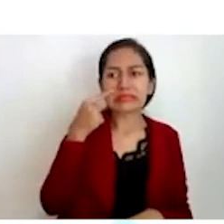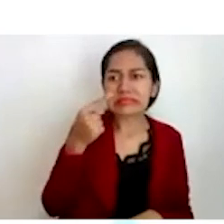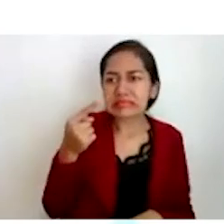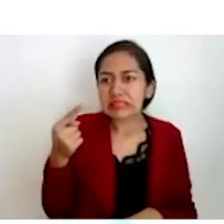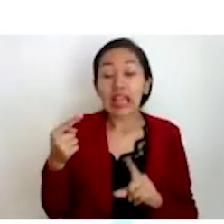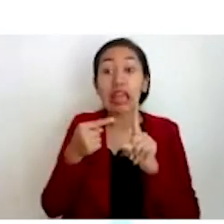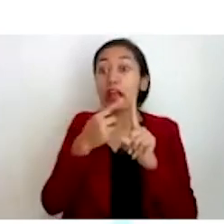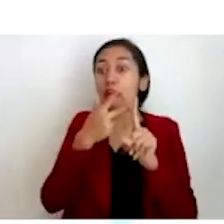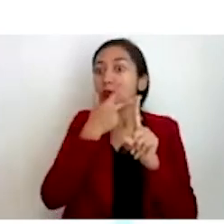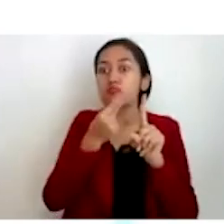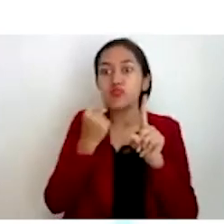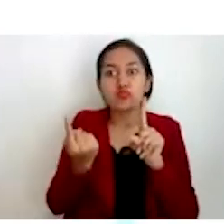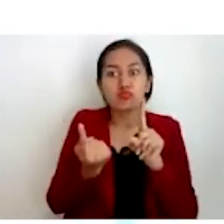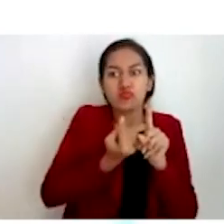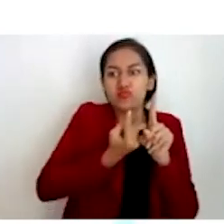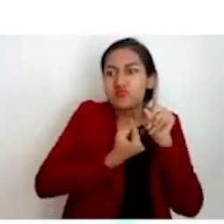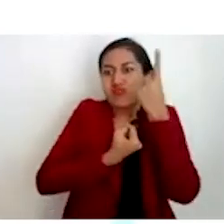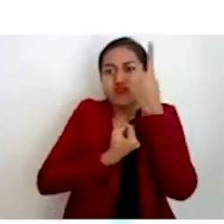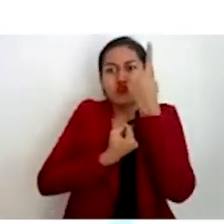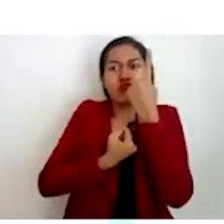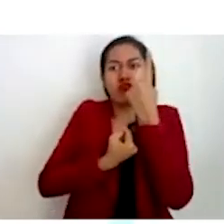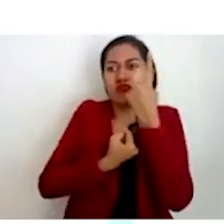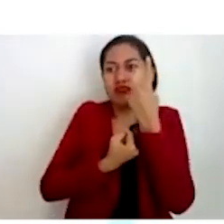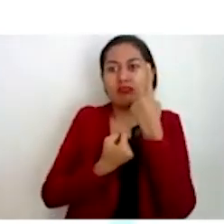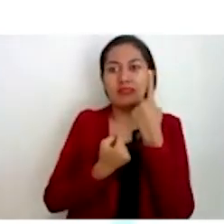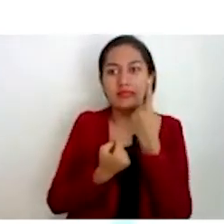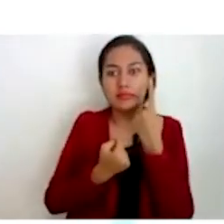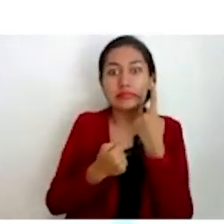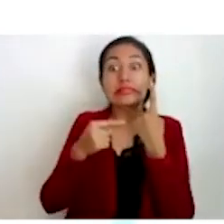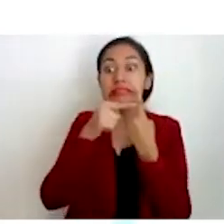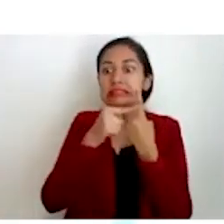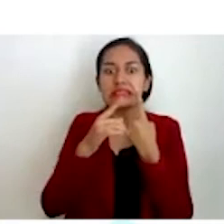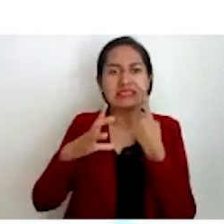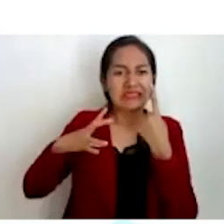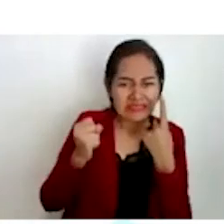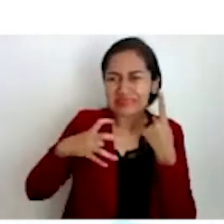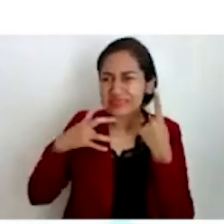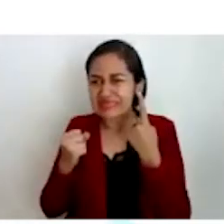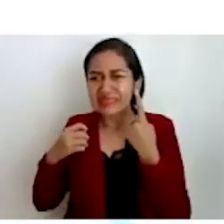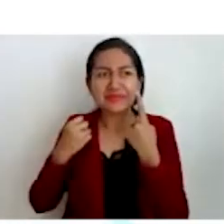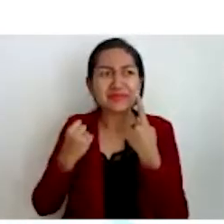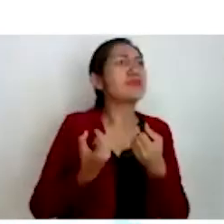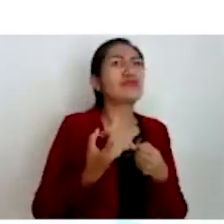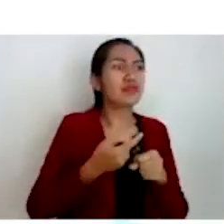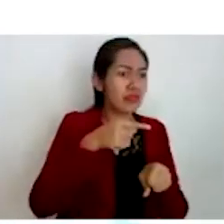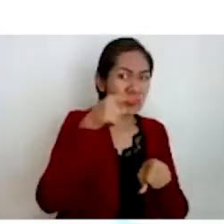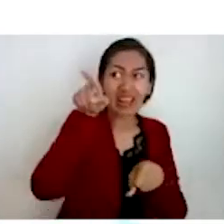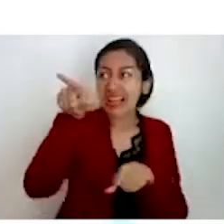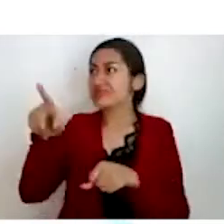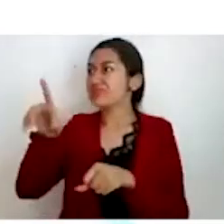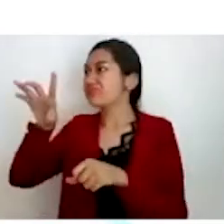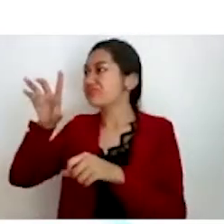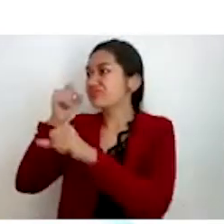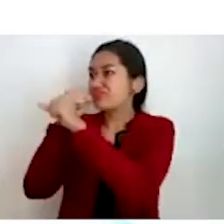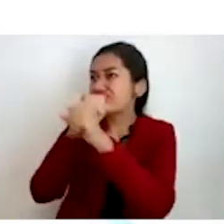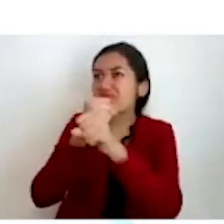quien representa al solitario doctor Robert Neville, que lucha por crear una cura para la plaga que aniquiló a la mayor